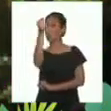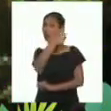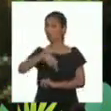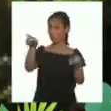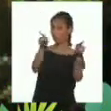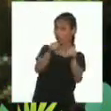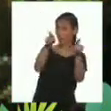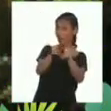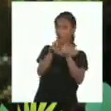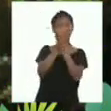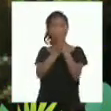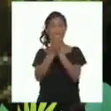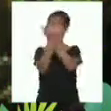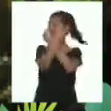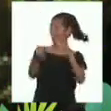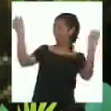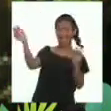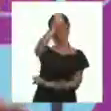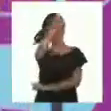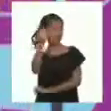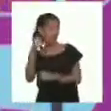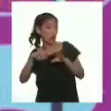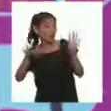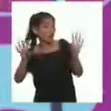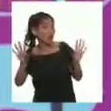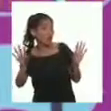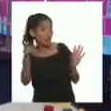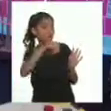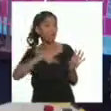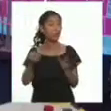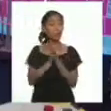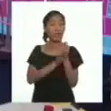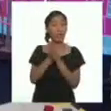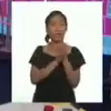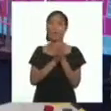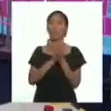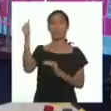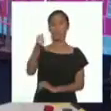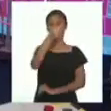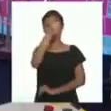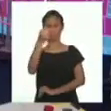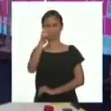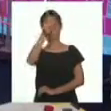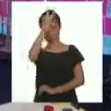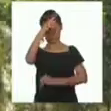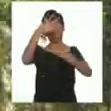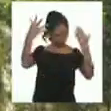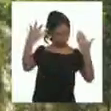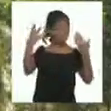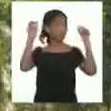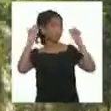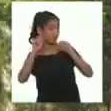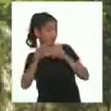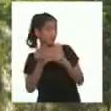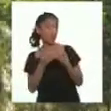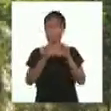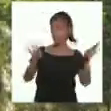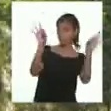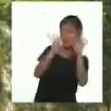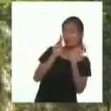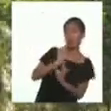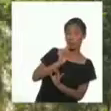ellos también celebraron la independencia. O tal vez están realizando un acto cívico en honor al Perú. Muy